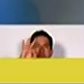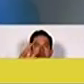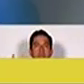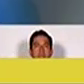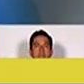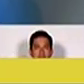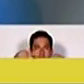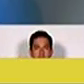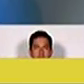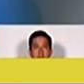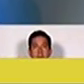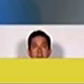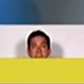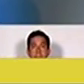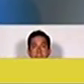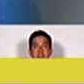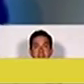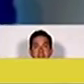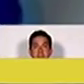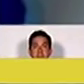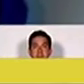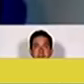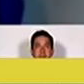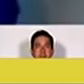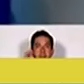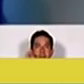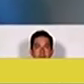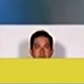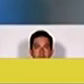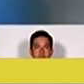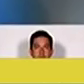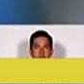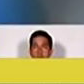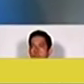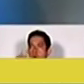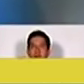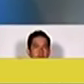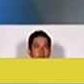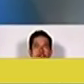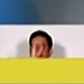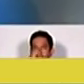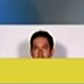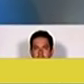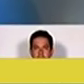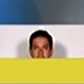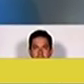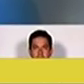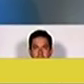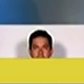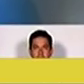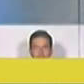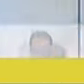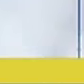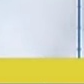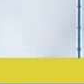y vicepresidente de la República del Ecuador con el siguiente porcentaje.